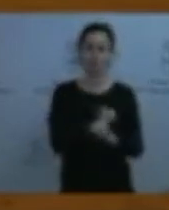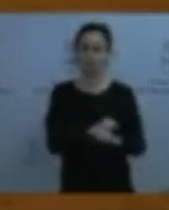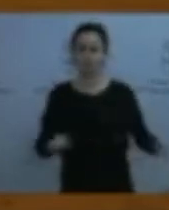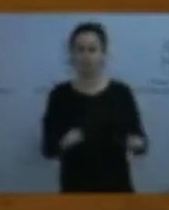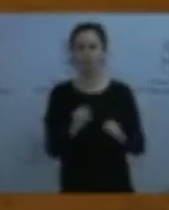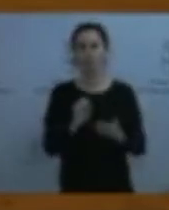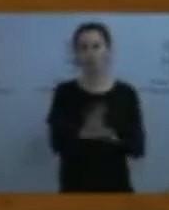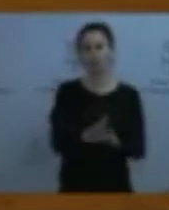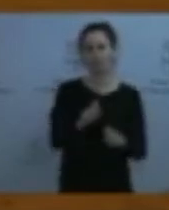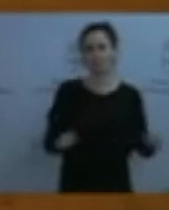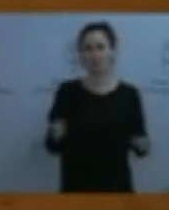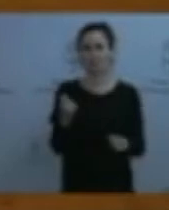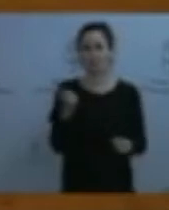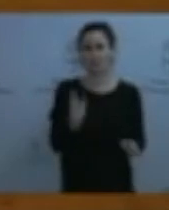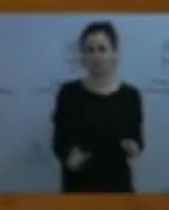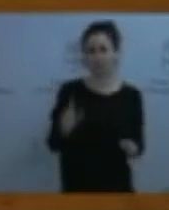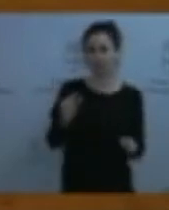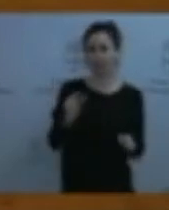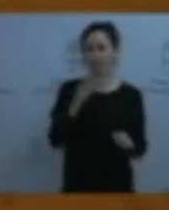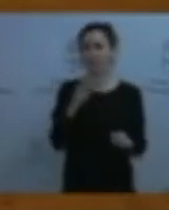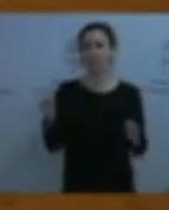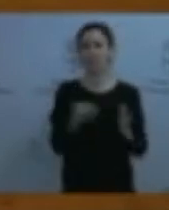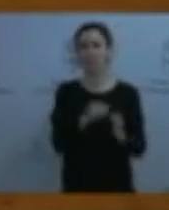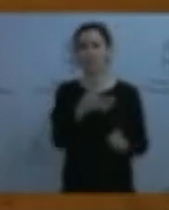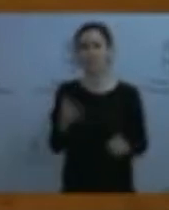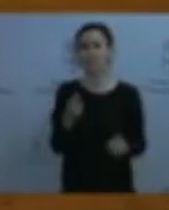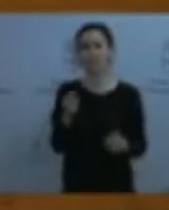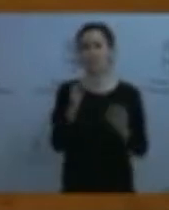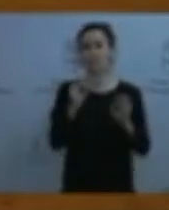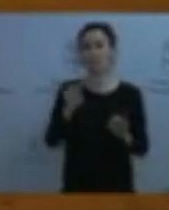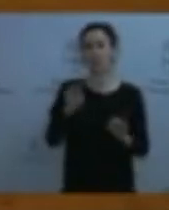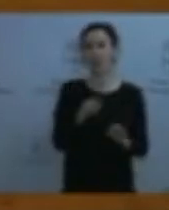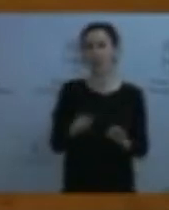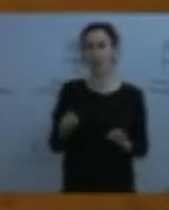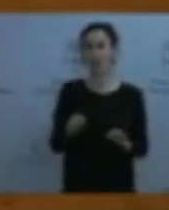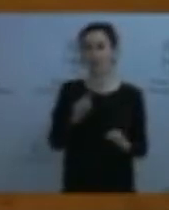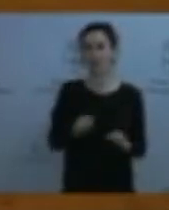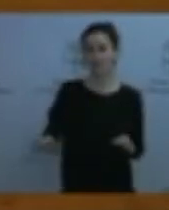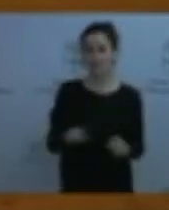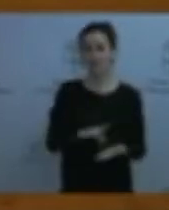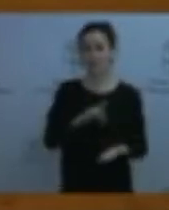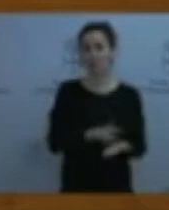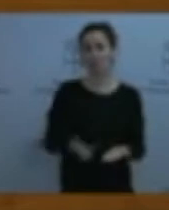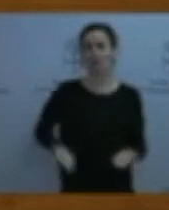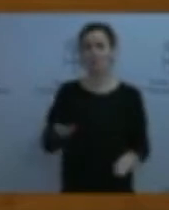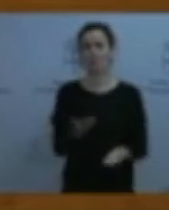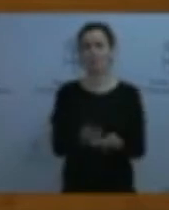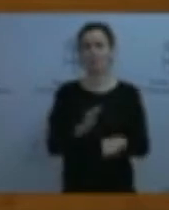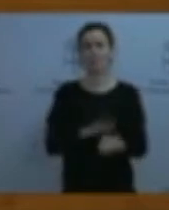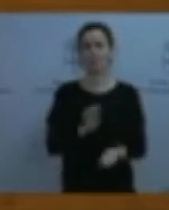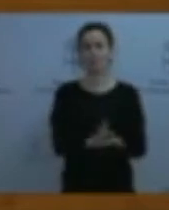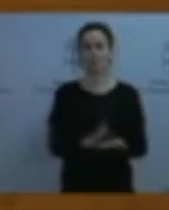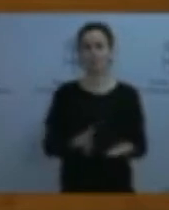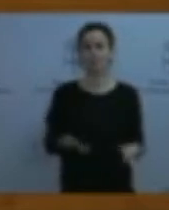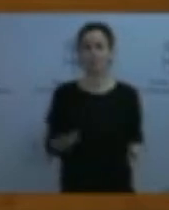expulsiones de trabajadores con sueldos bajos, 3.500 libras mensuales están llegando a pedir la potencial expulsión,